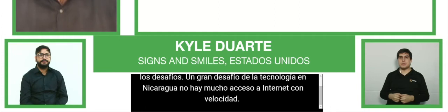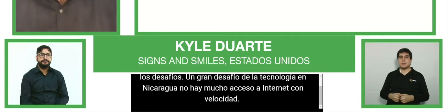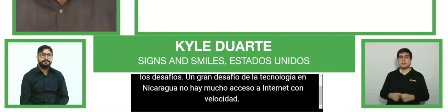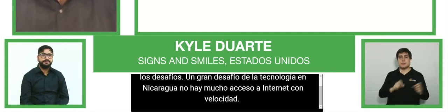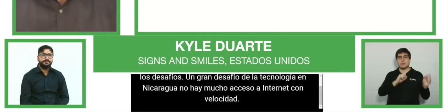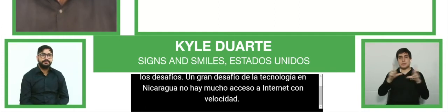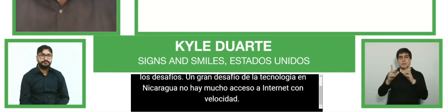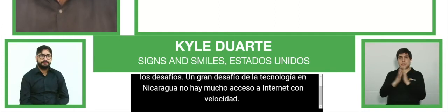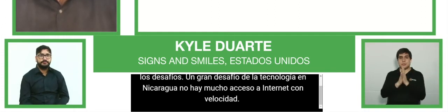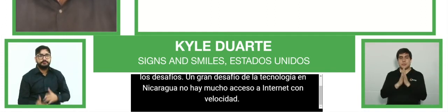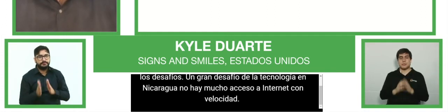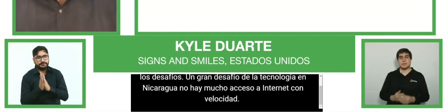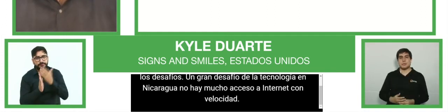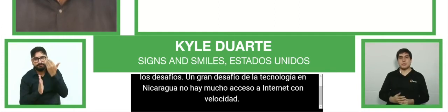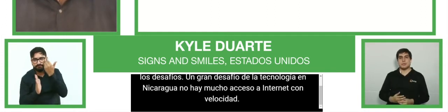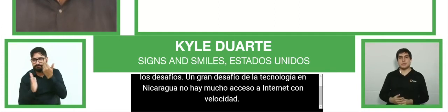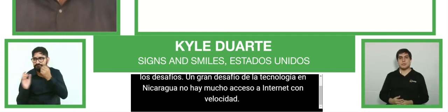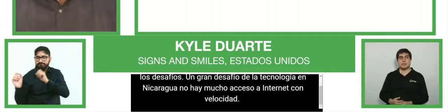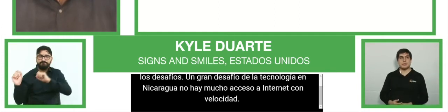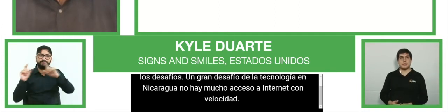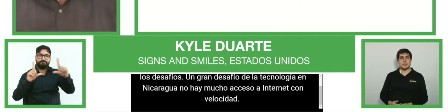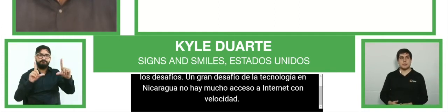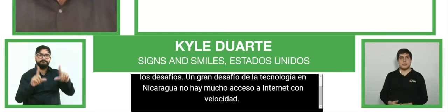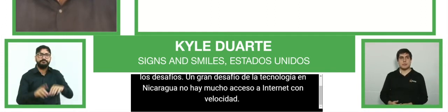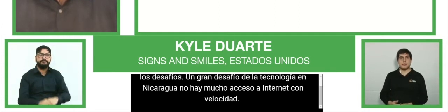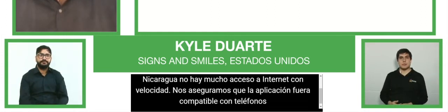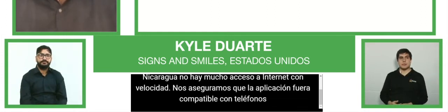Próxima, por favor.